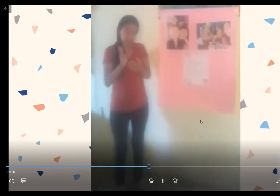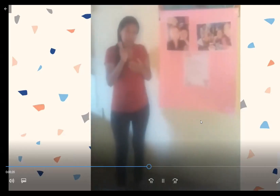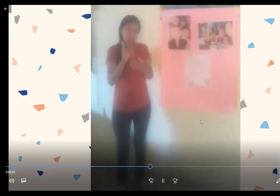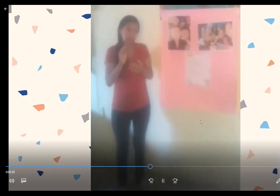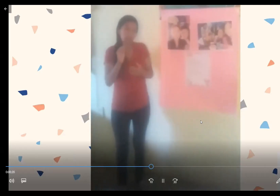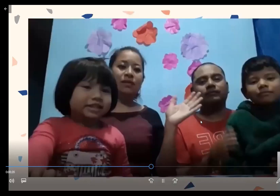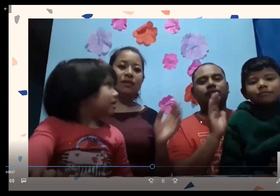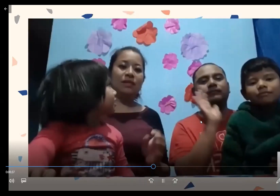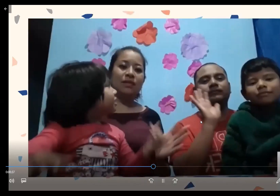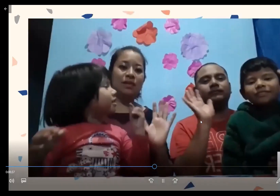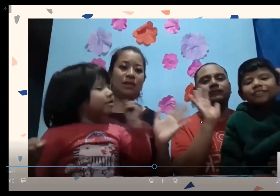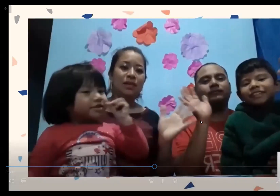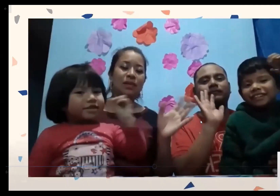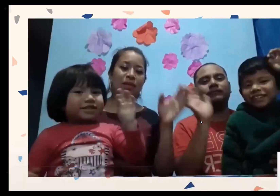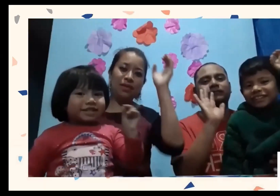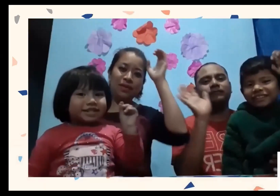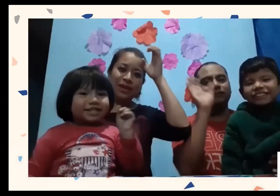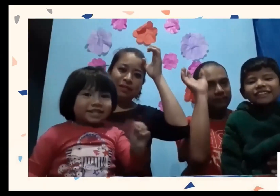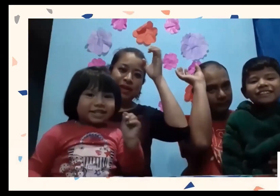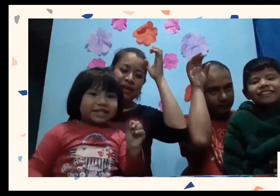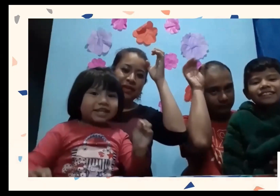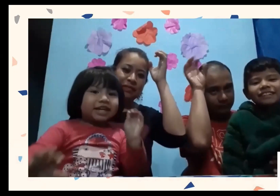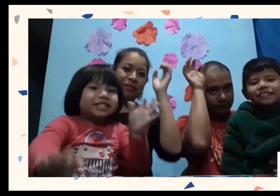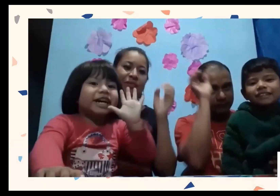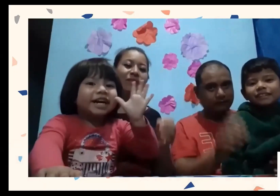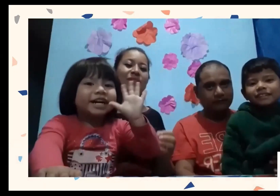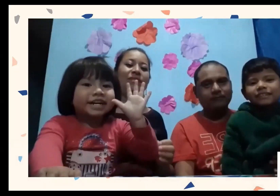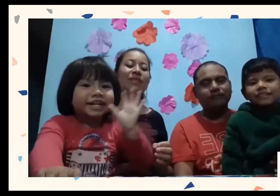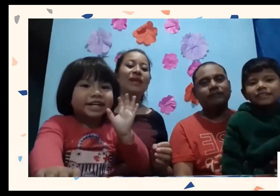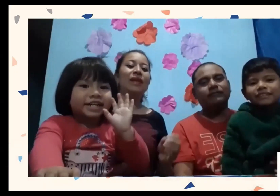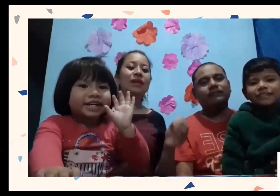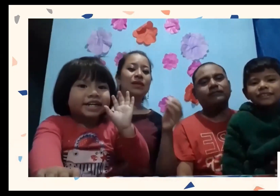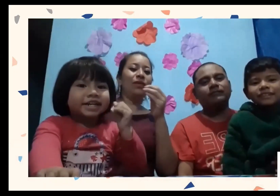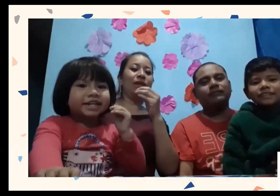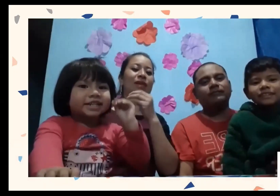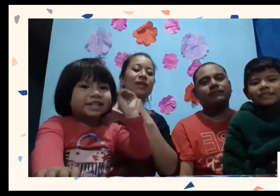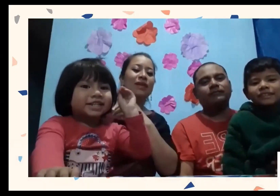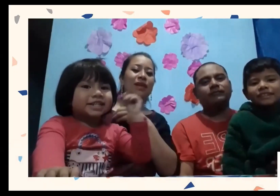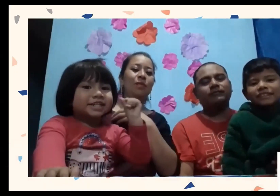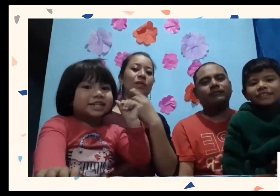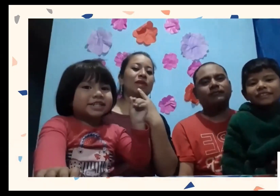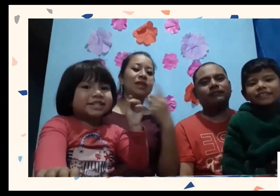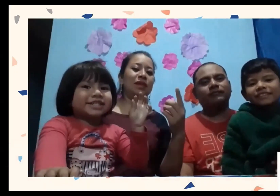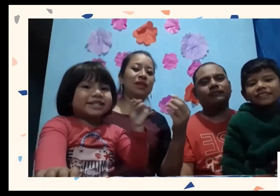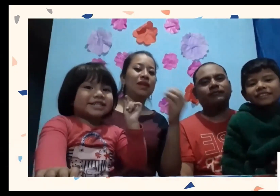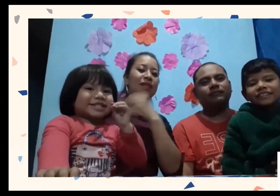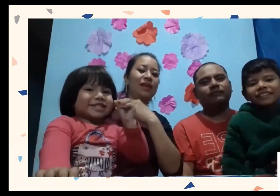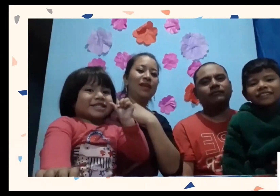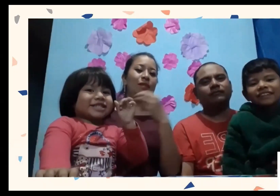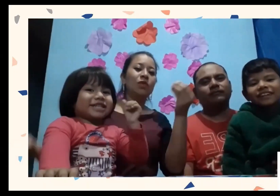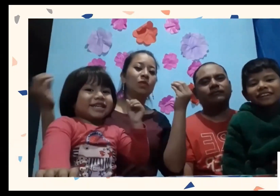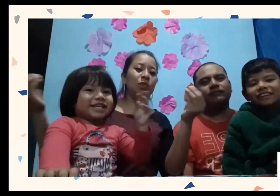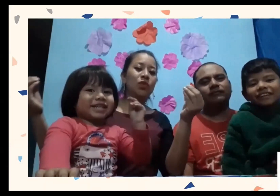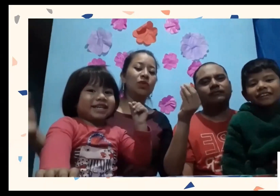sigas estudiando siempre. Hola, Esmeralda. Hola. Queremos decirte que